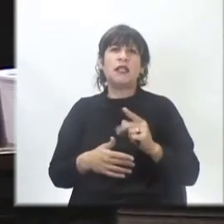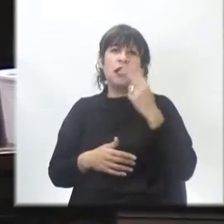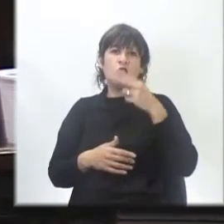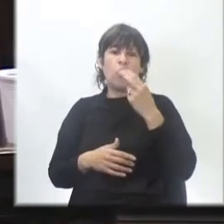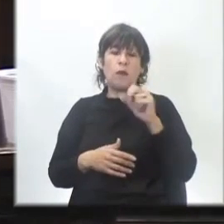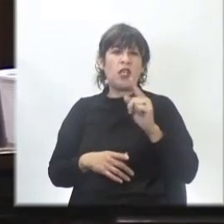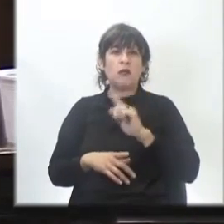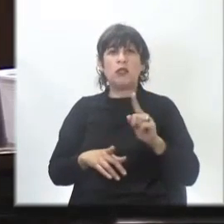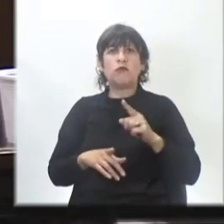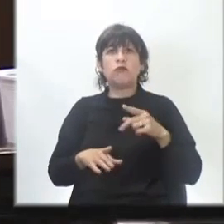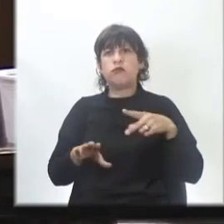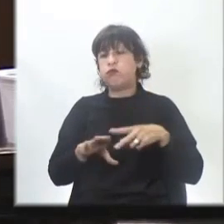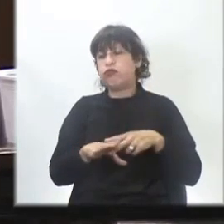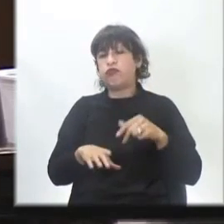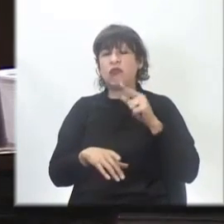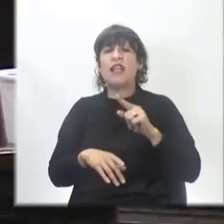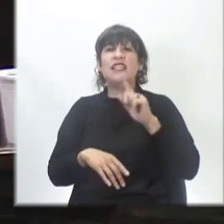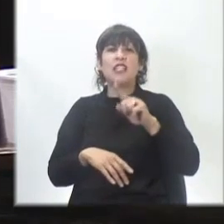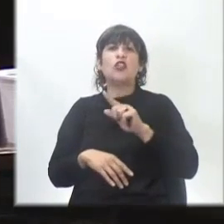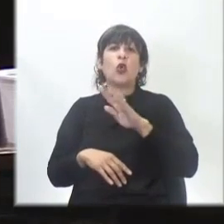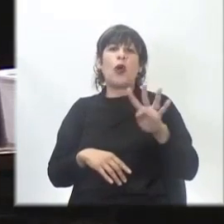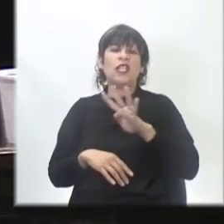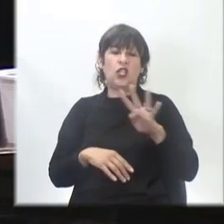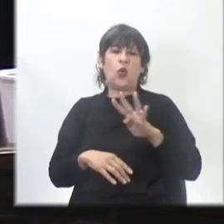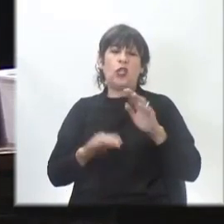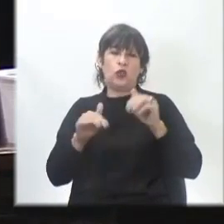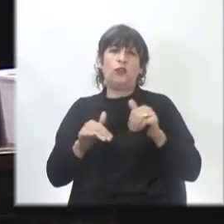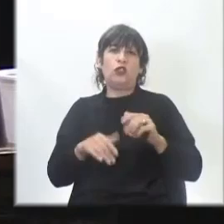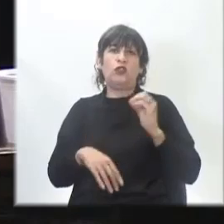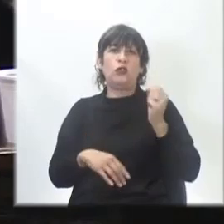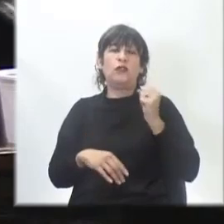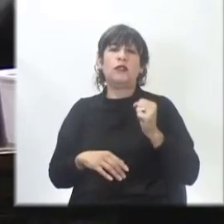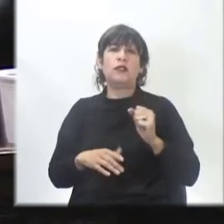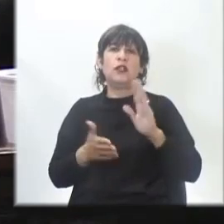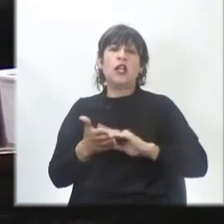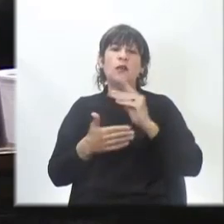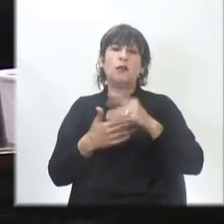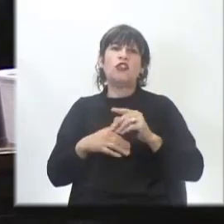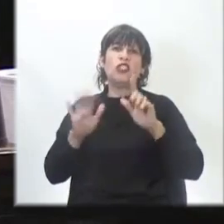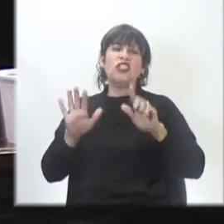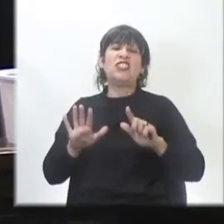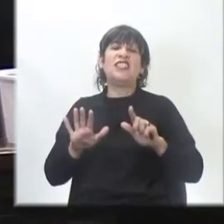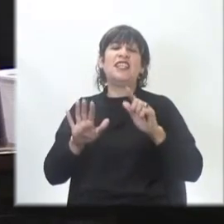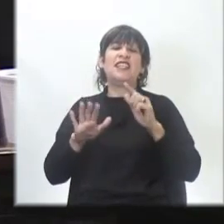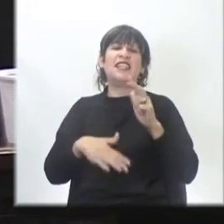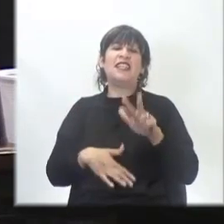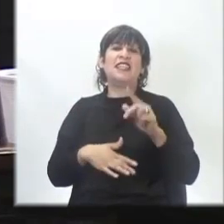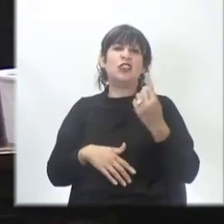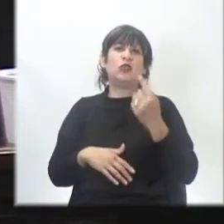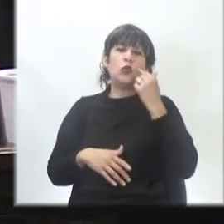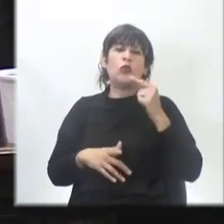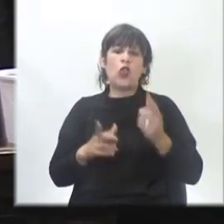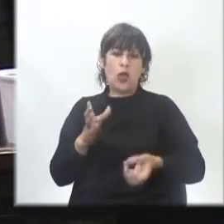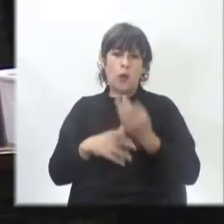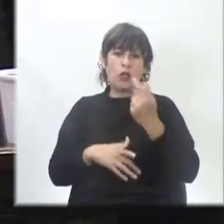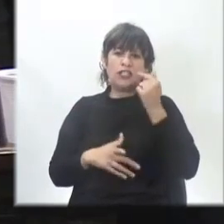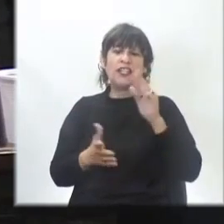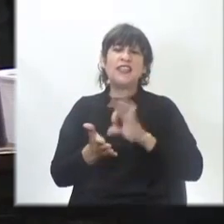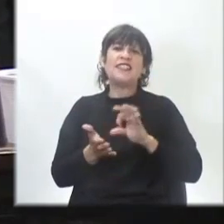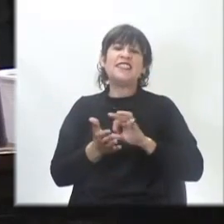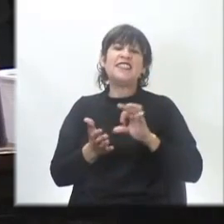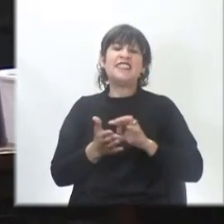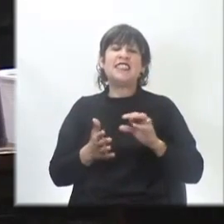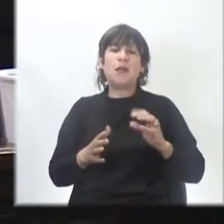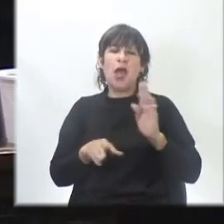ejecutar 144 millones de pesos. El proyecto 731, ampliación y modernización del sistema de control aéreo,